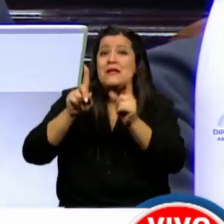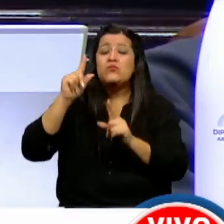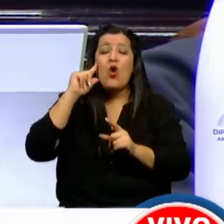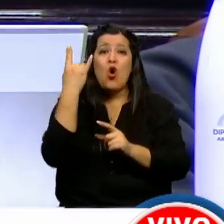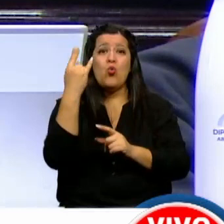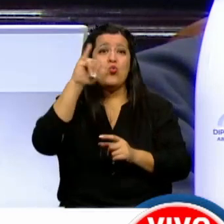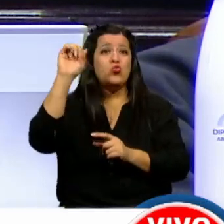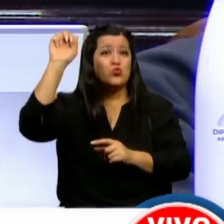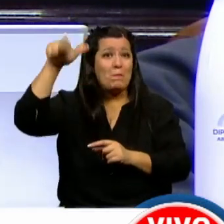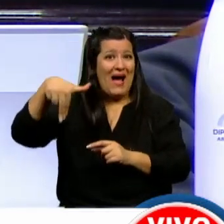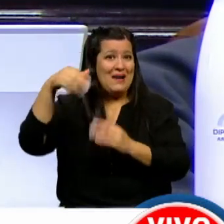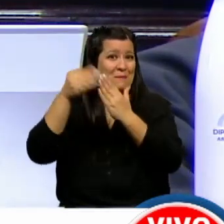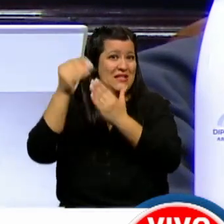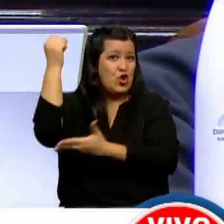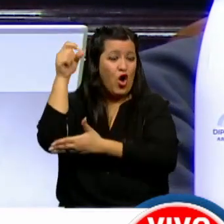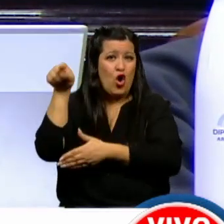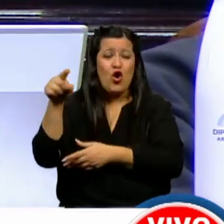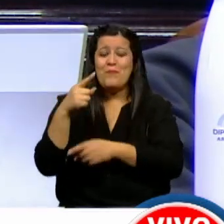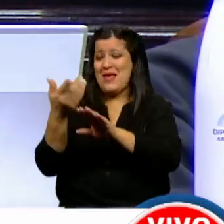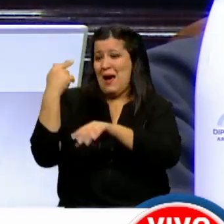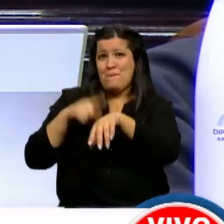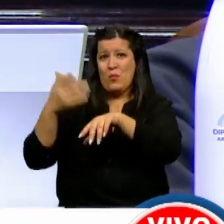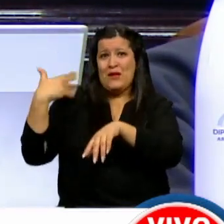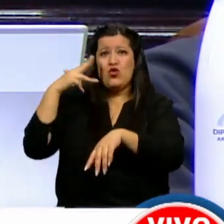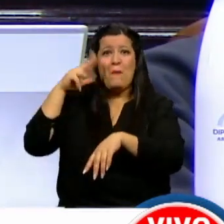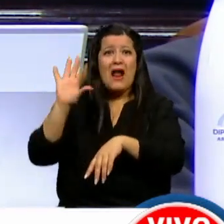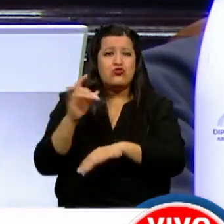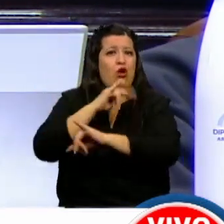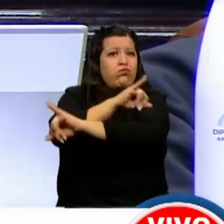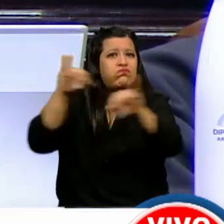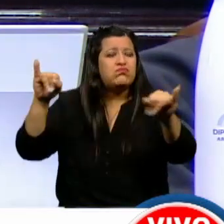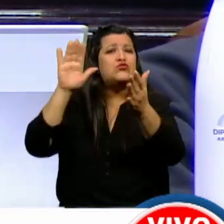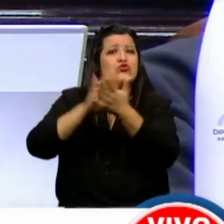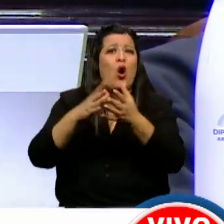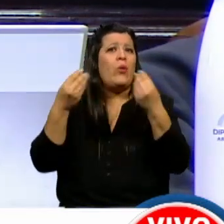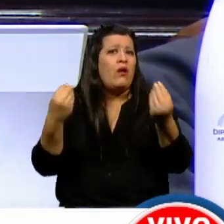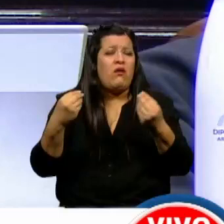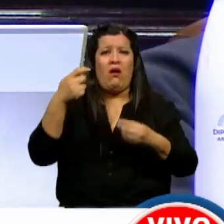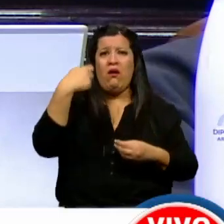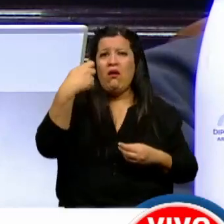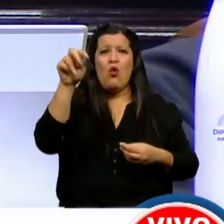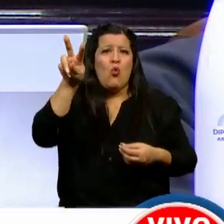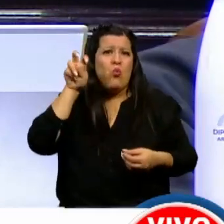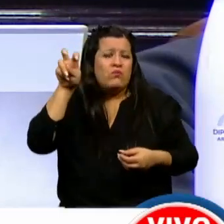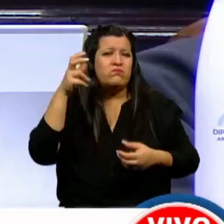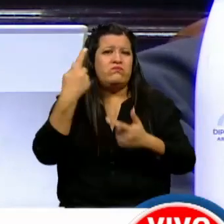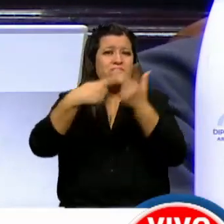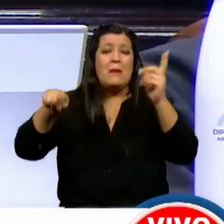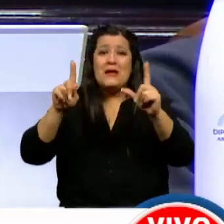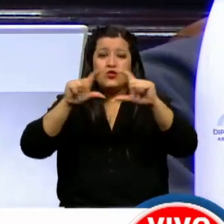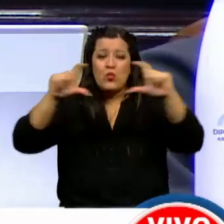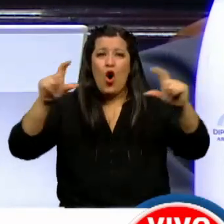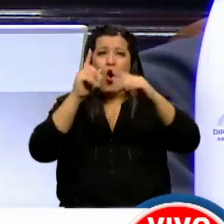Guzmán en la primera parte de este año tiene que ver con la licuación de las jubilaciones y pensiones a partir de la nueva